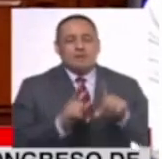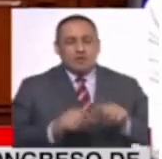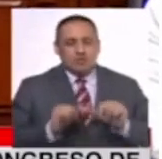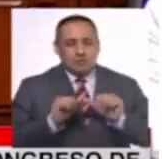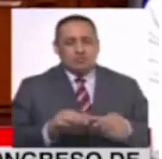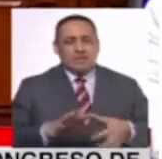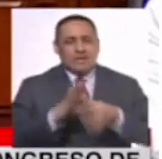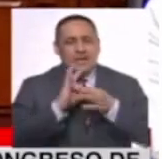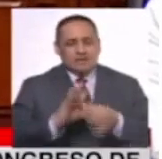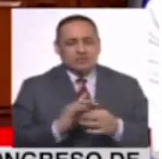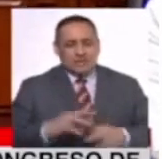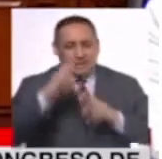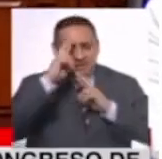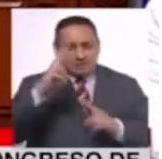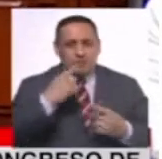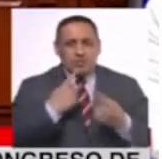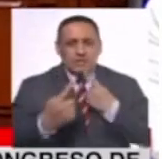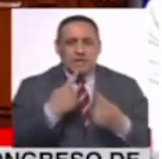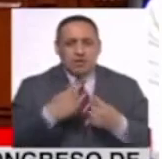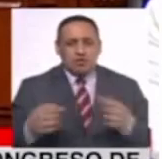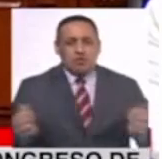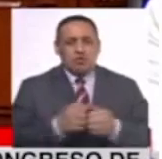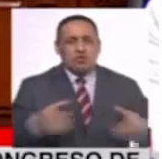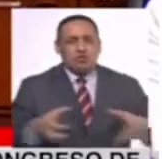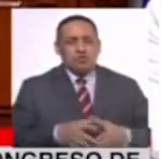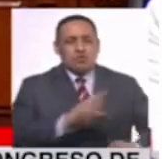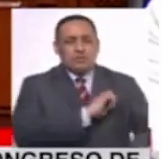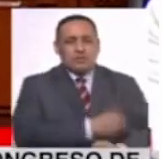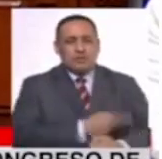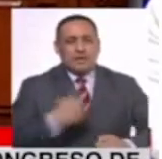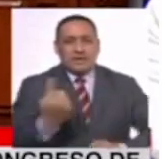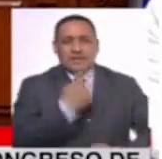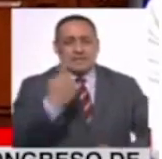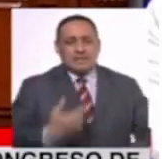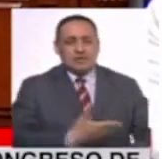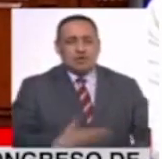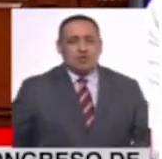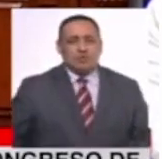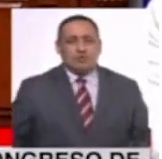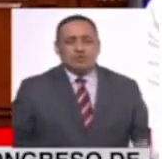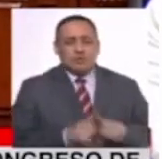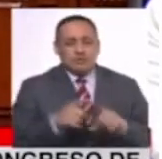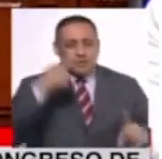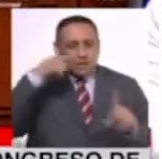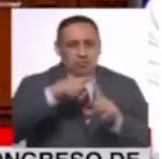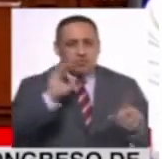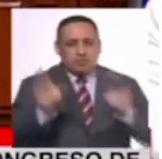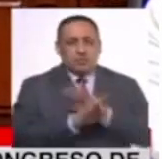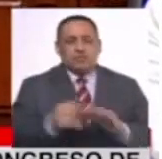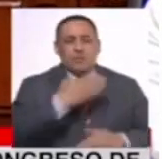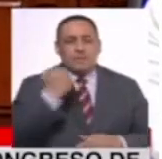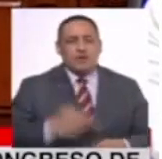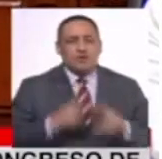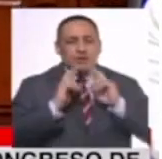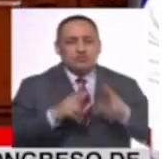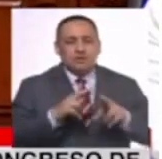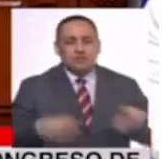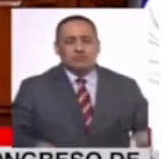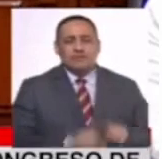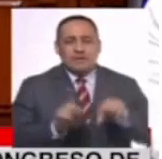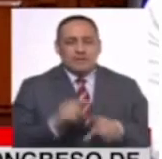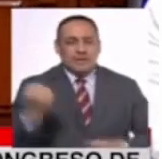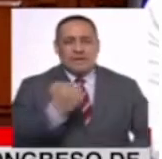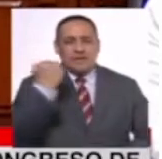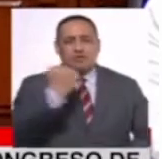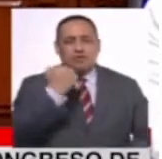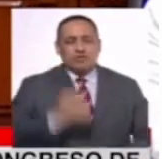Mantendremos una relación de respeto y diálogo con los poderes y organismos del Estado, con el fin de mejorar los resultados en el